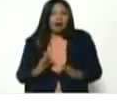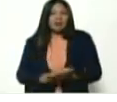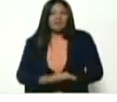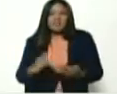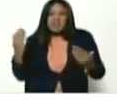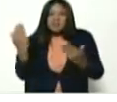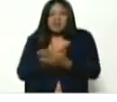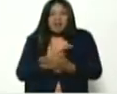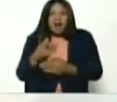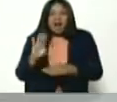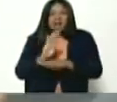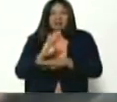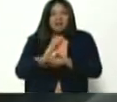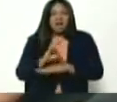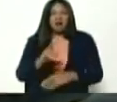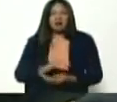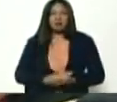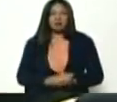protectorado